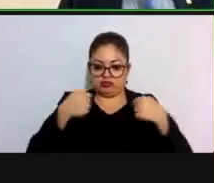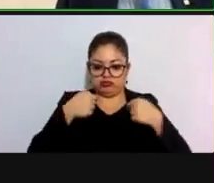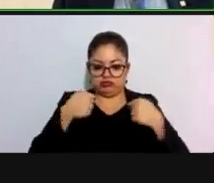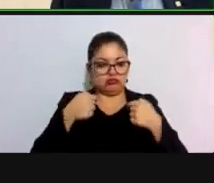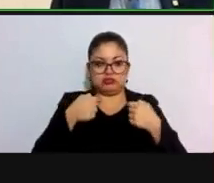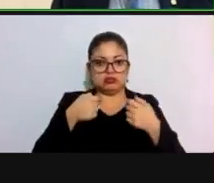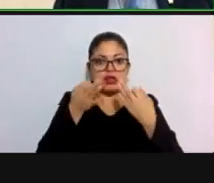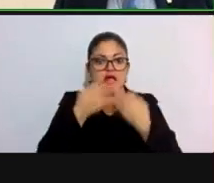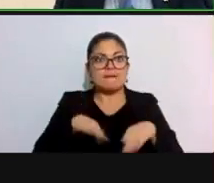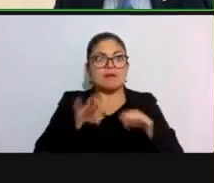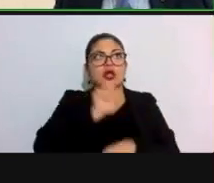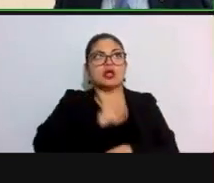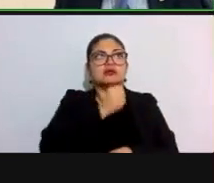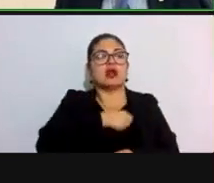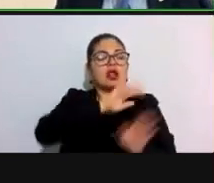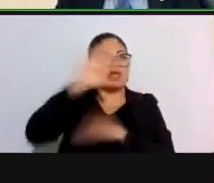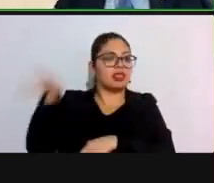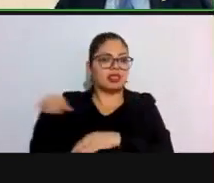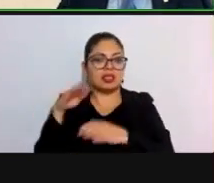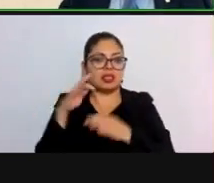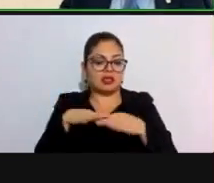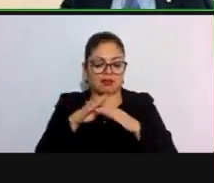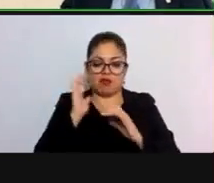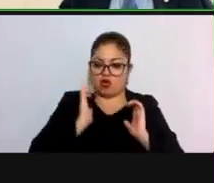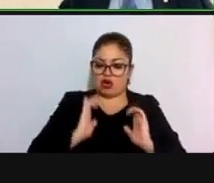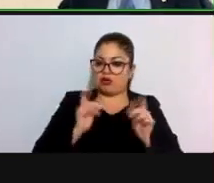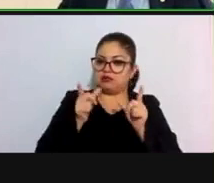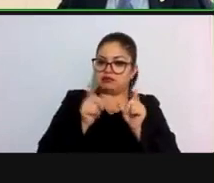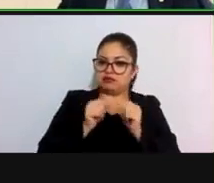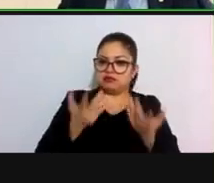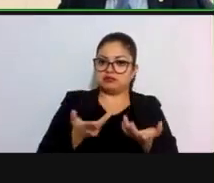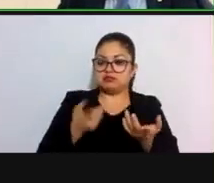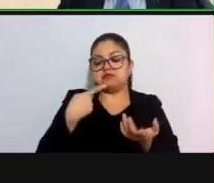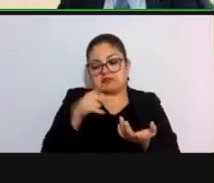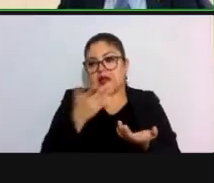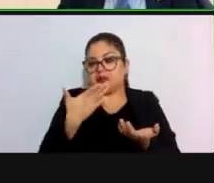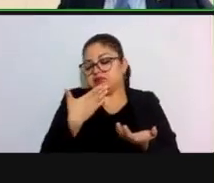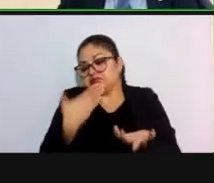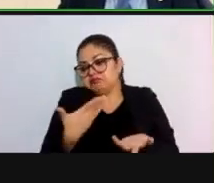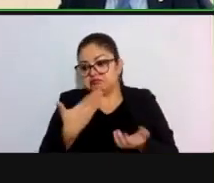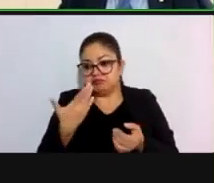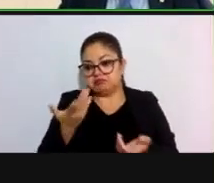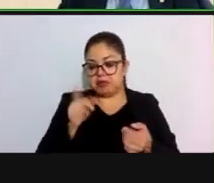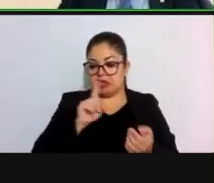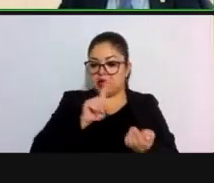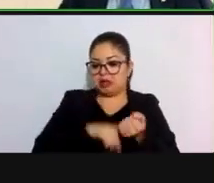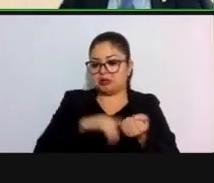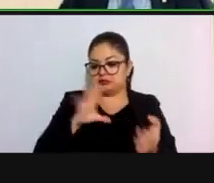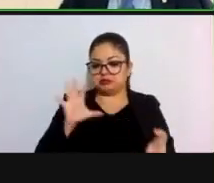pero bueno, llevan esto aparejado y de alguna manera como una consecuencia implícita muy